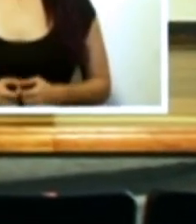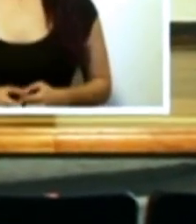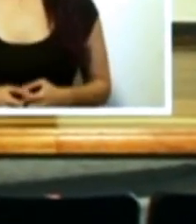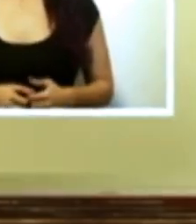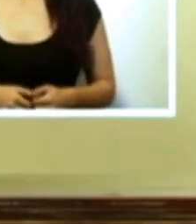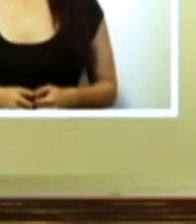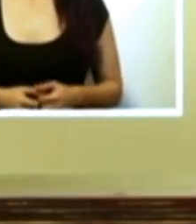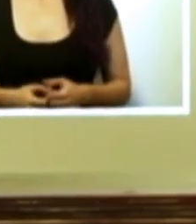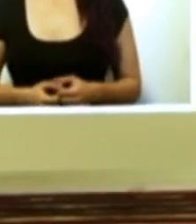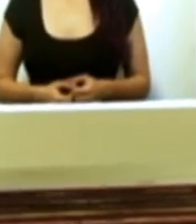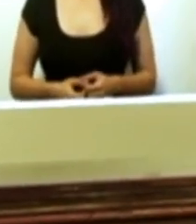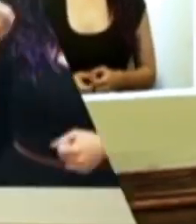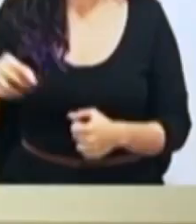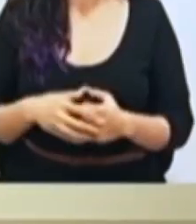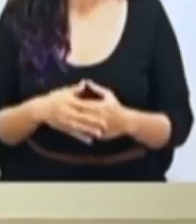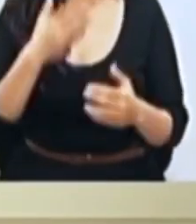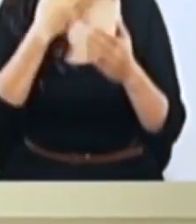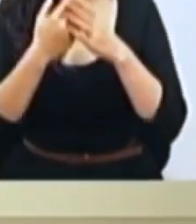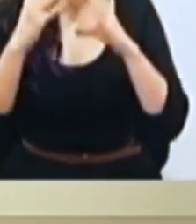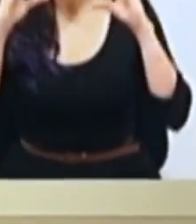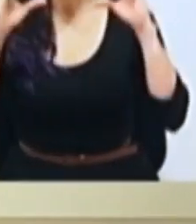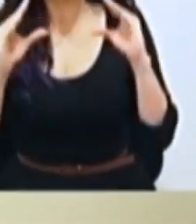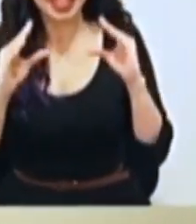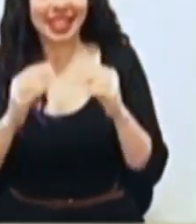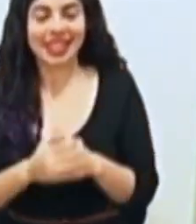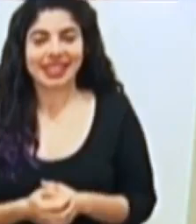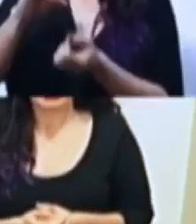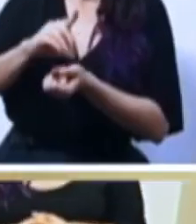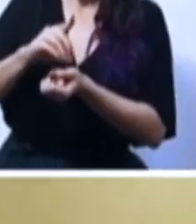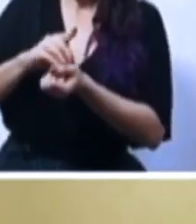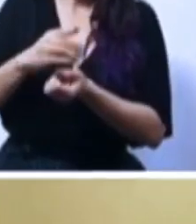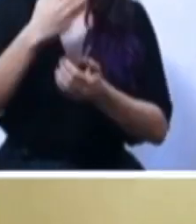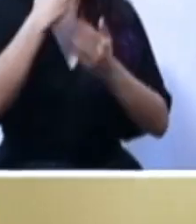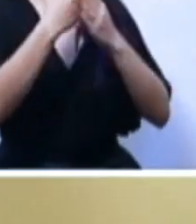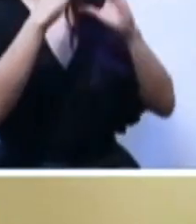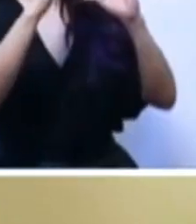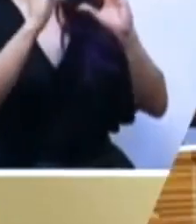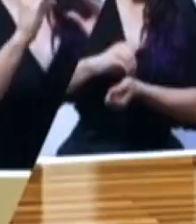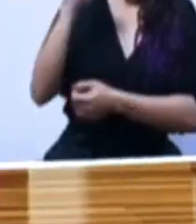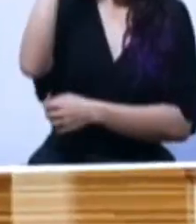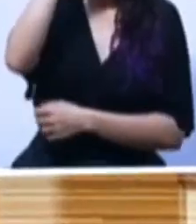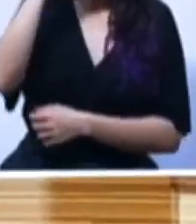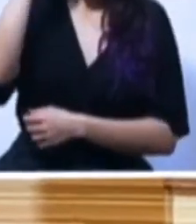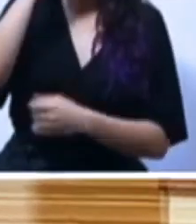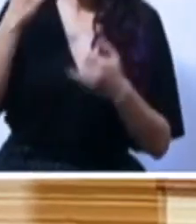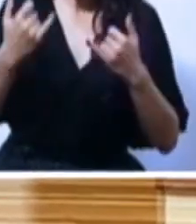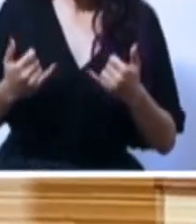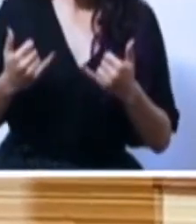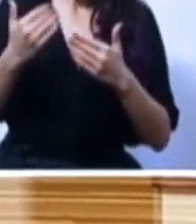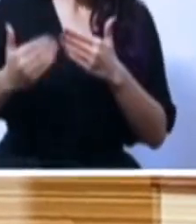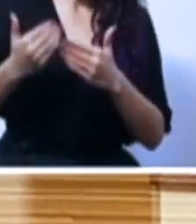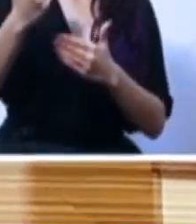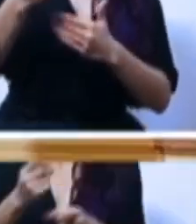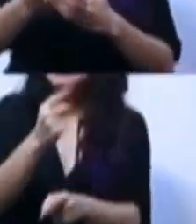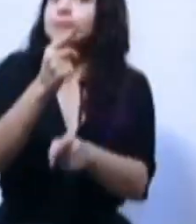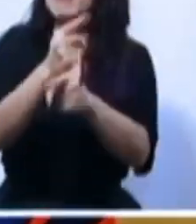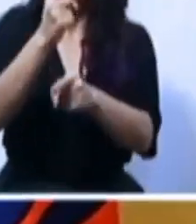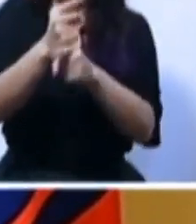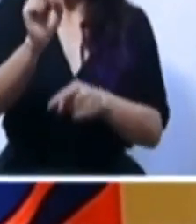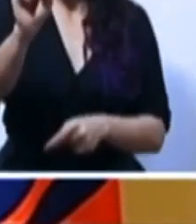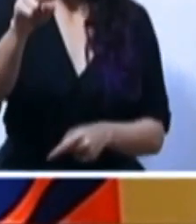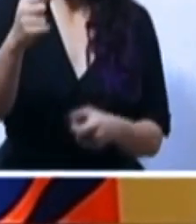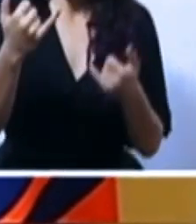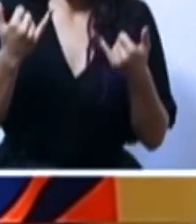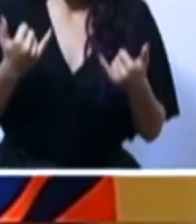Los martes y viernes a las 12:45 de la tarde, no se pierda la conferencia oficial sobre la pandemia